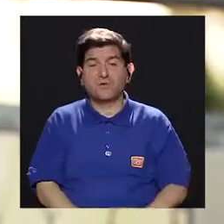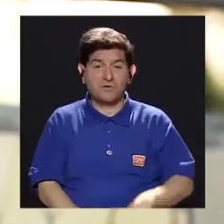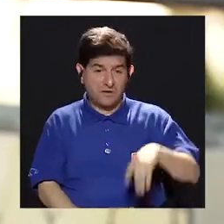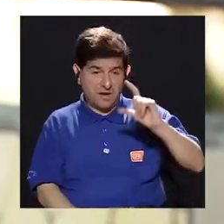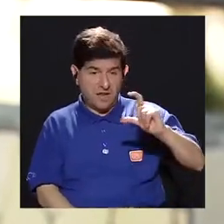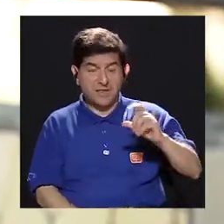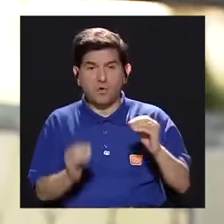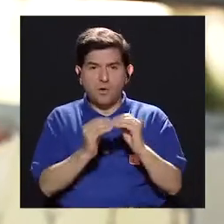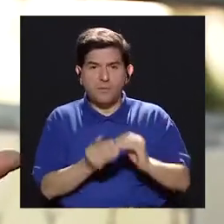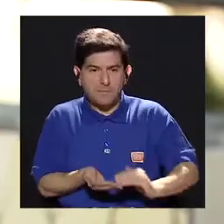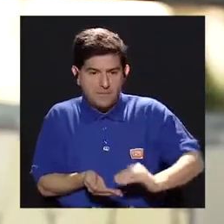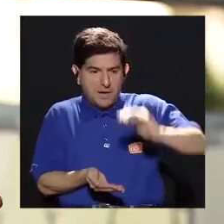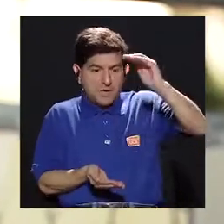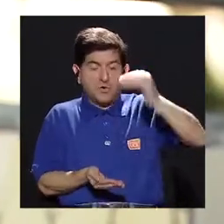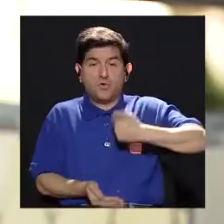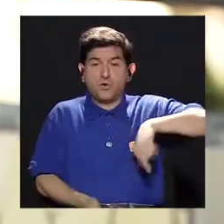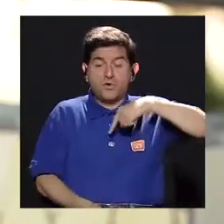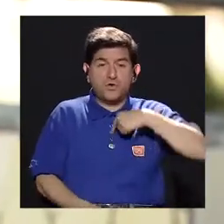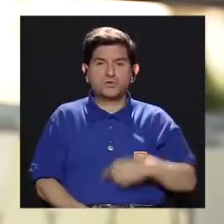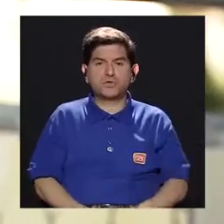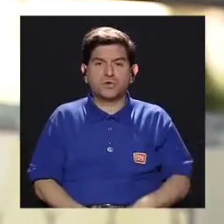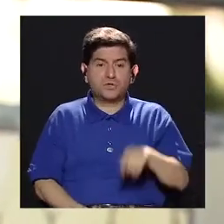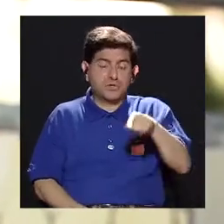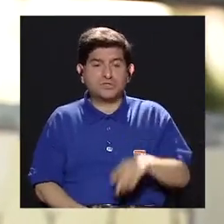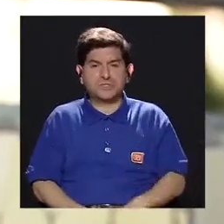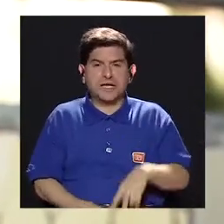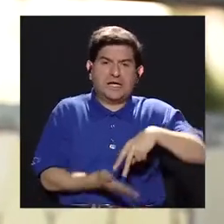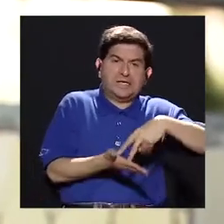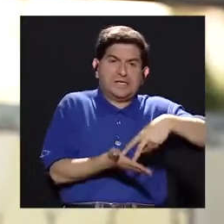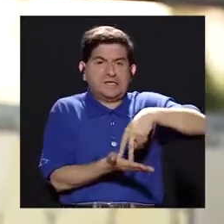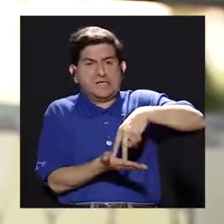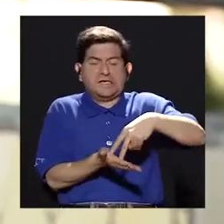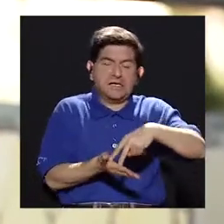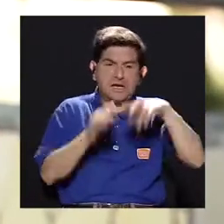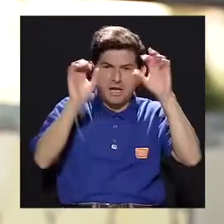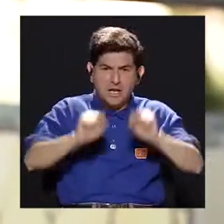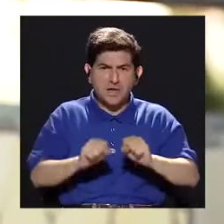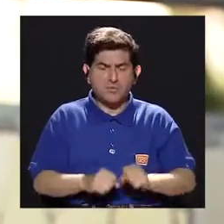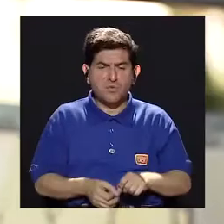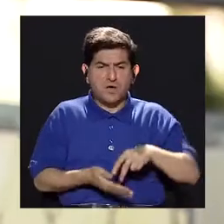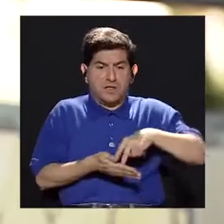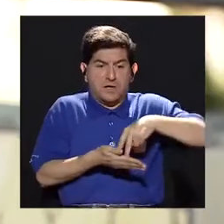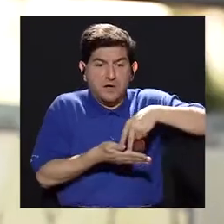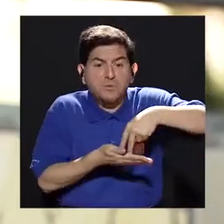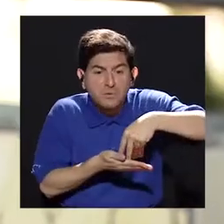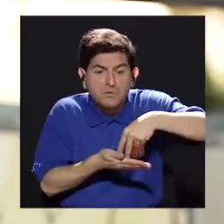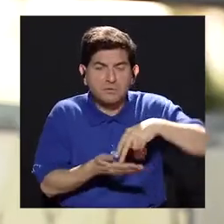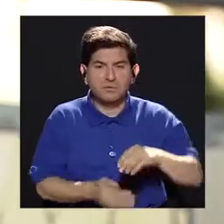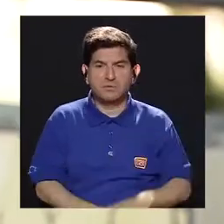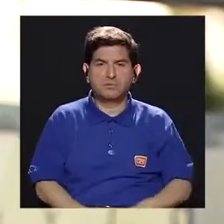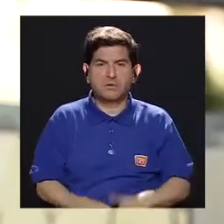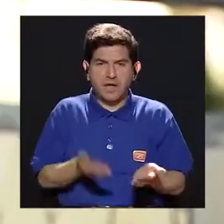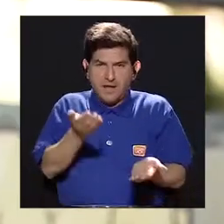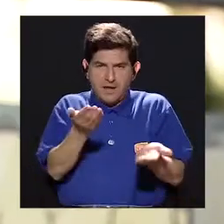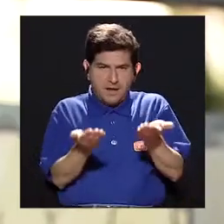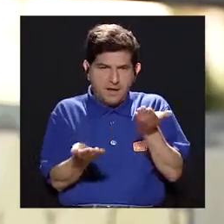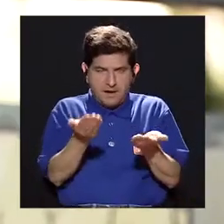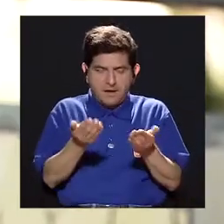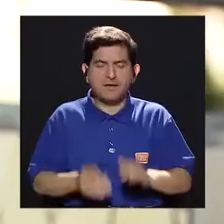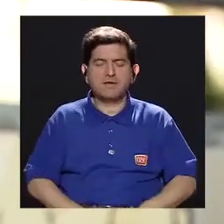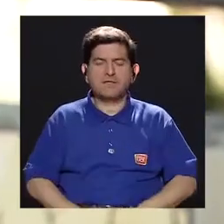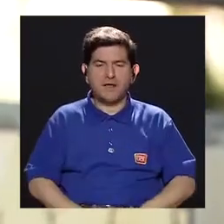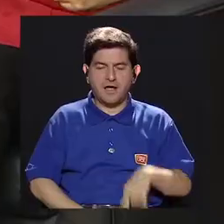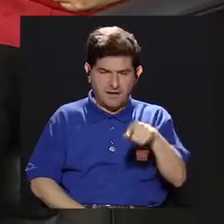el tacón, cuanto más alto, hace que perdamos más la estabilidad y que podamos generar una carga hacia adelante. Entonces, compensar con